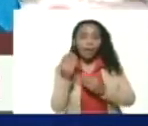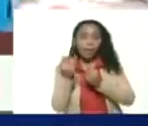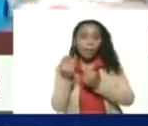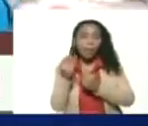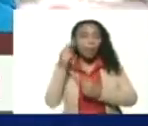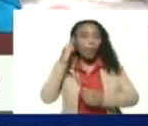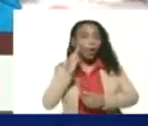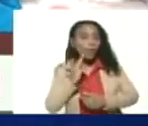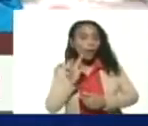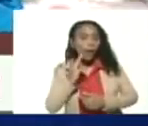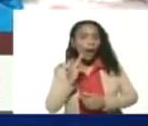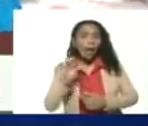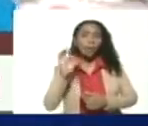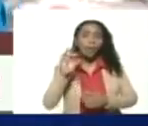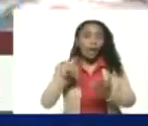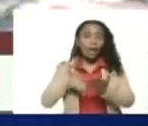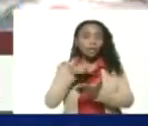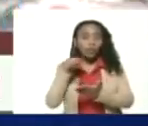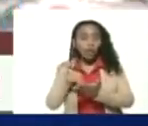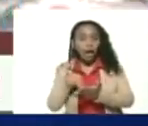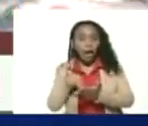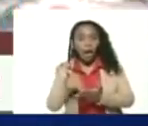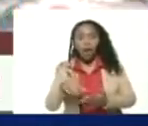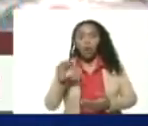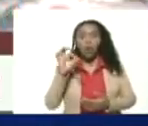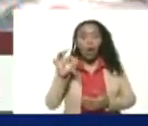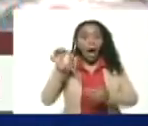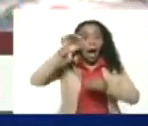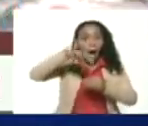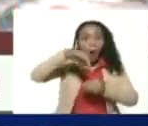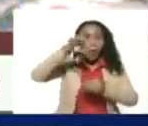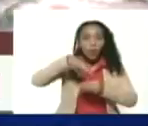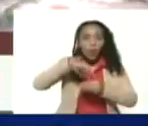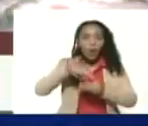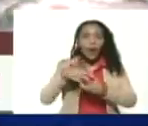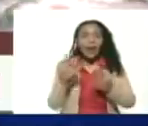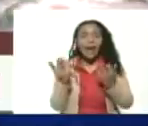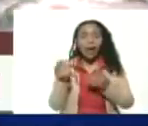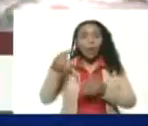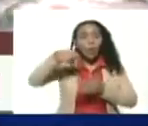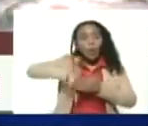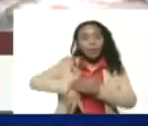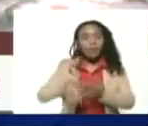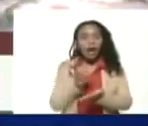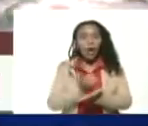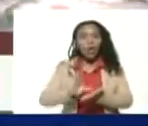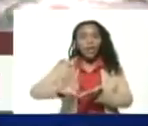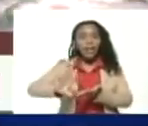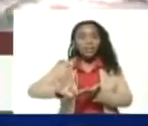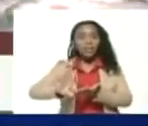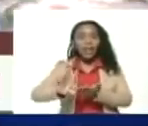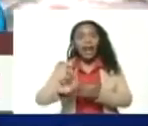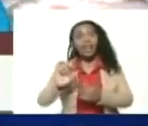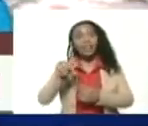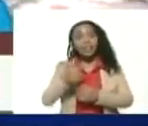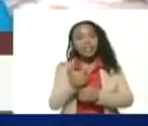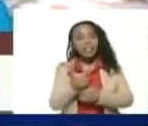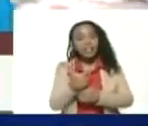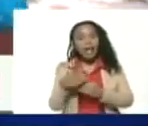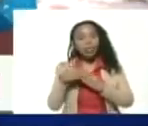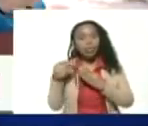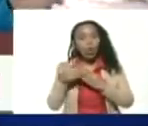nuestra moneda nacional, con los ahorros y las cuentas corrientes en divisas convertibles, en dólares, en